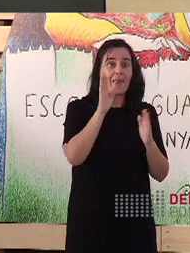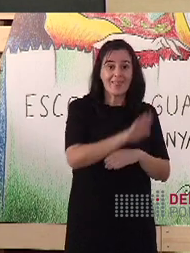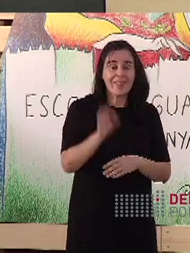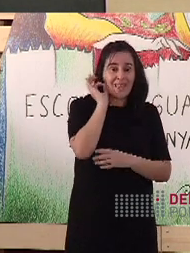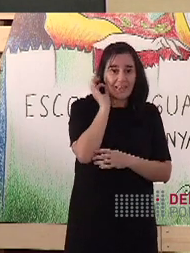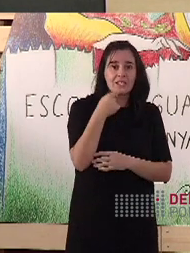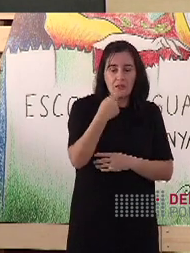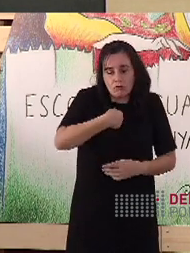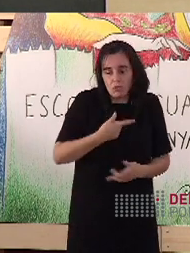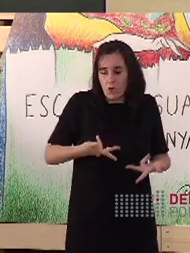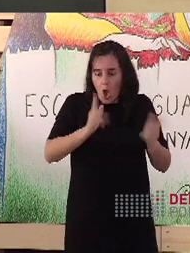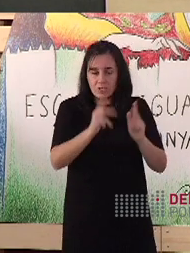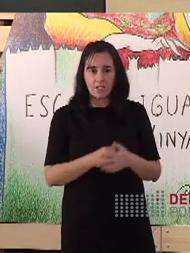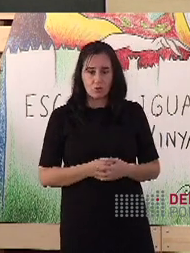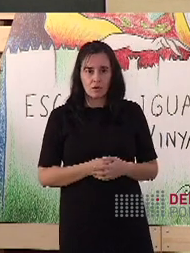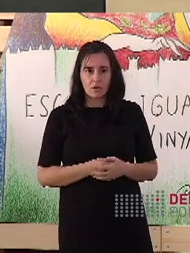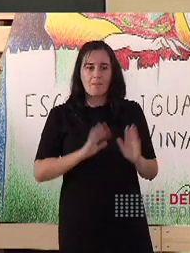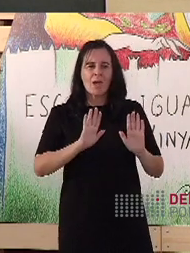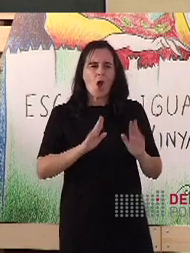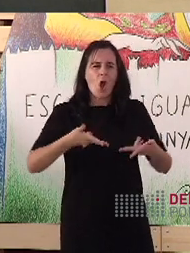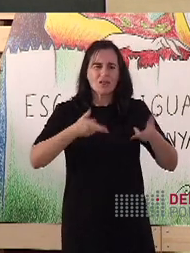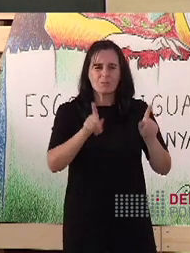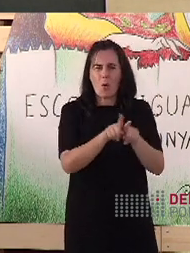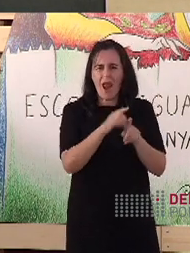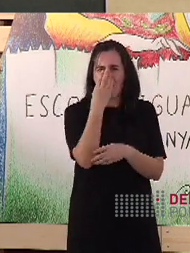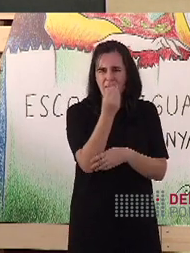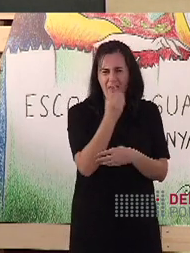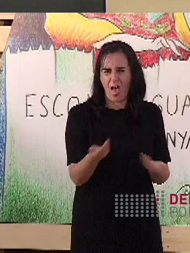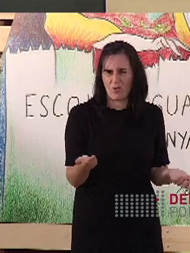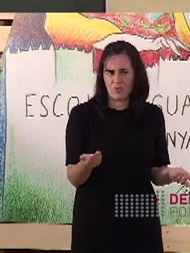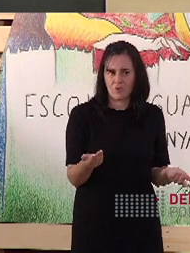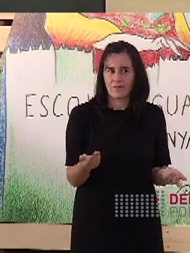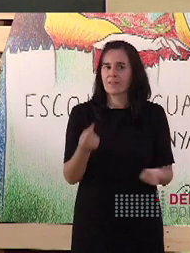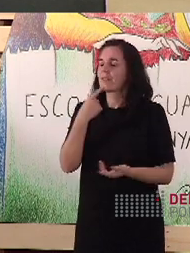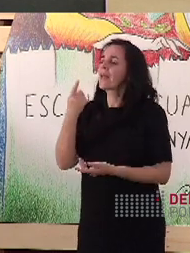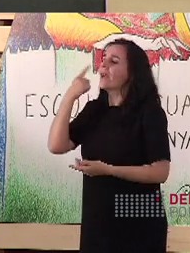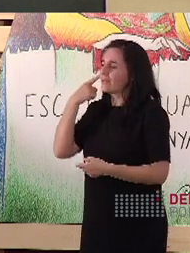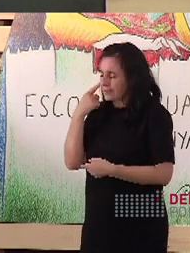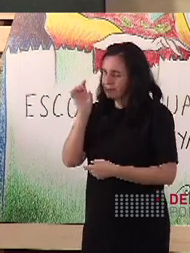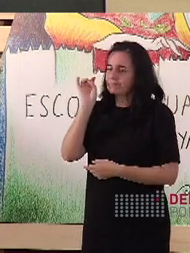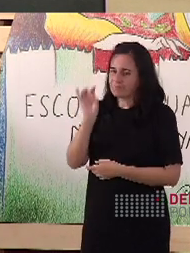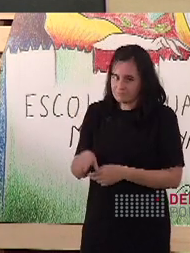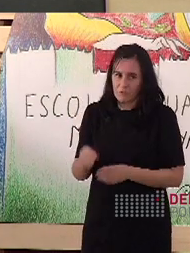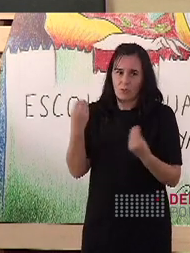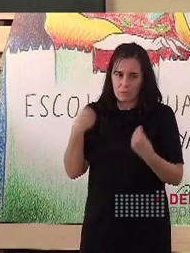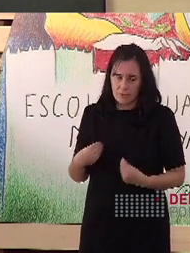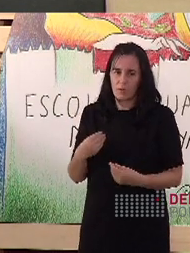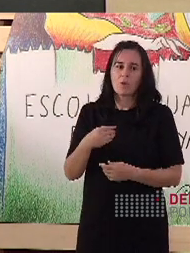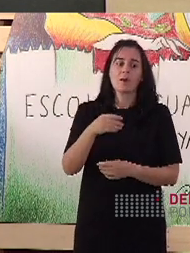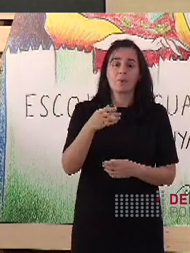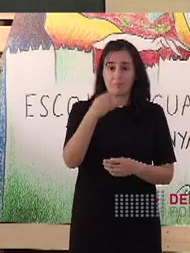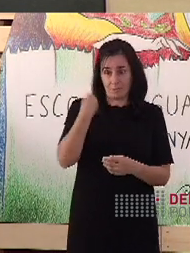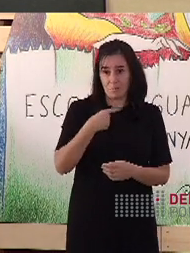ellas consienten. Pero ese consentimiento está viciado de origen. Exacto. Como dice